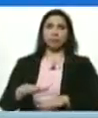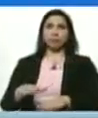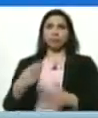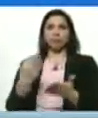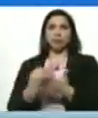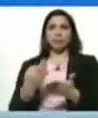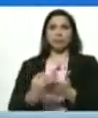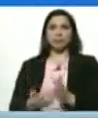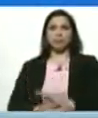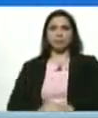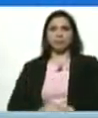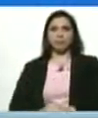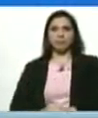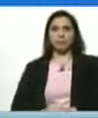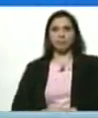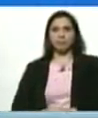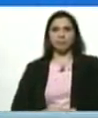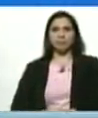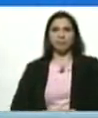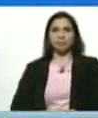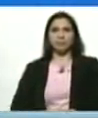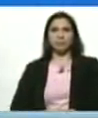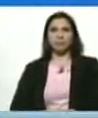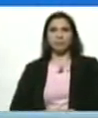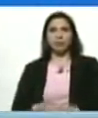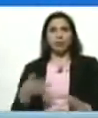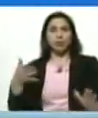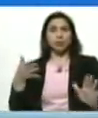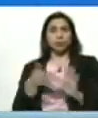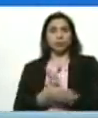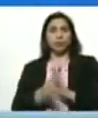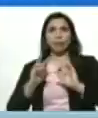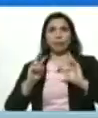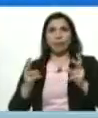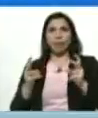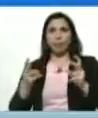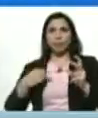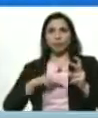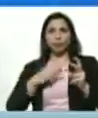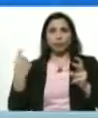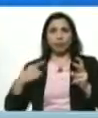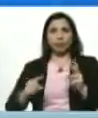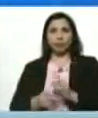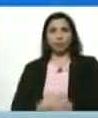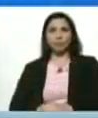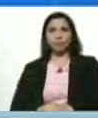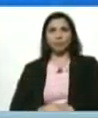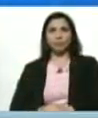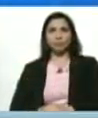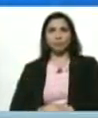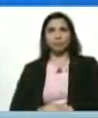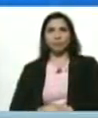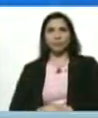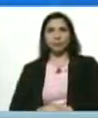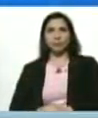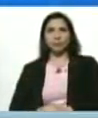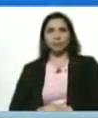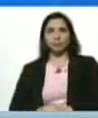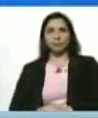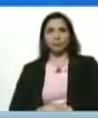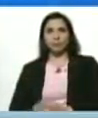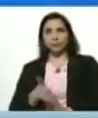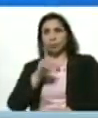siempre sobre muchos estos temas hemos tenido que guardar